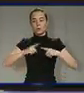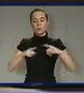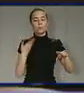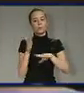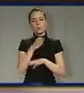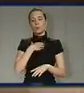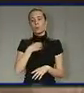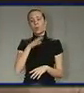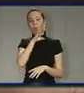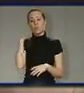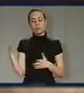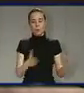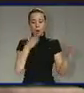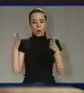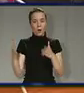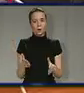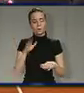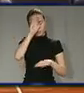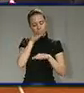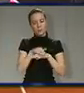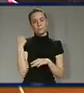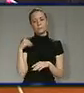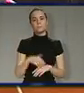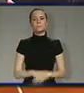única reelección... ...que permite la legislación del centro educativo.